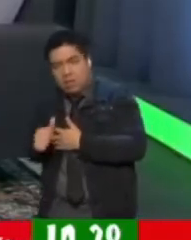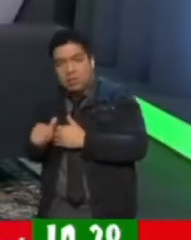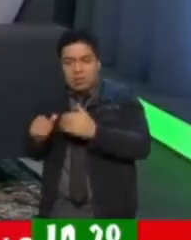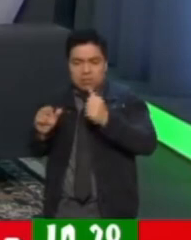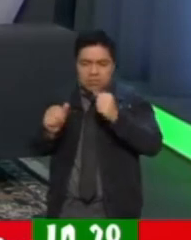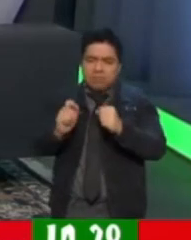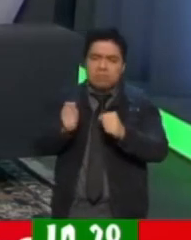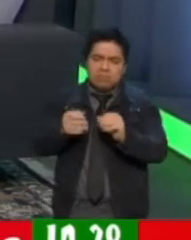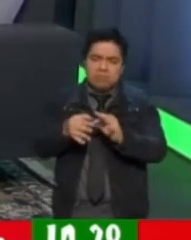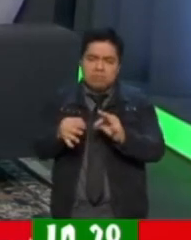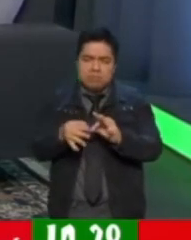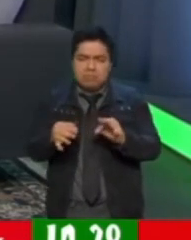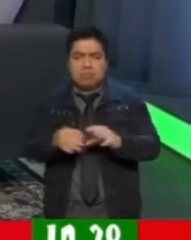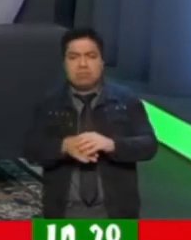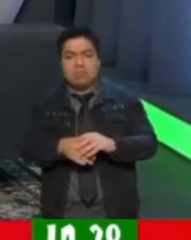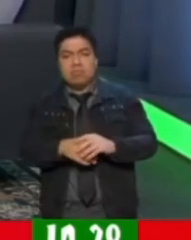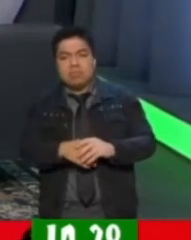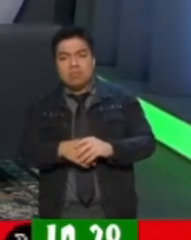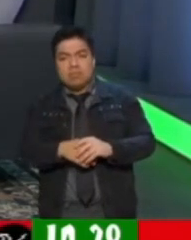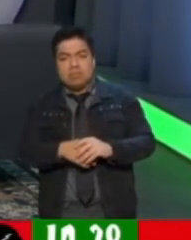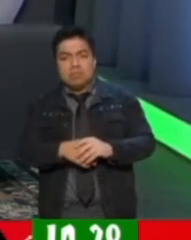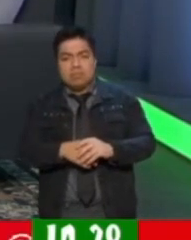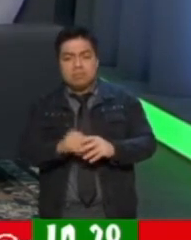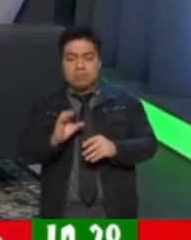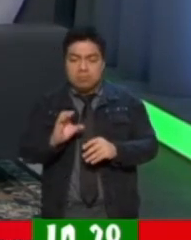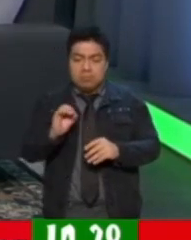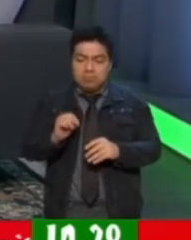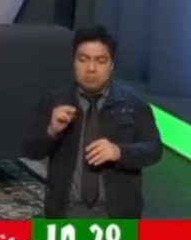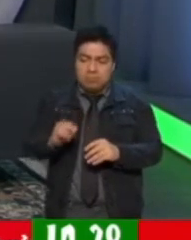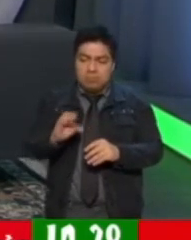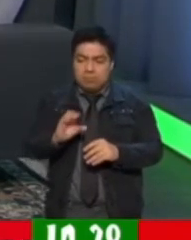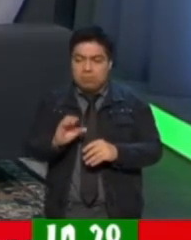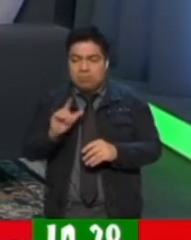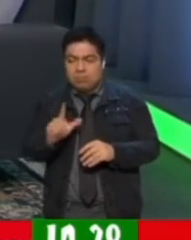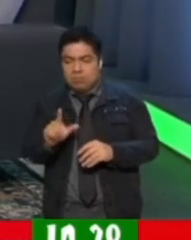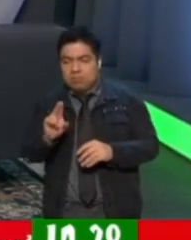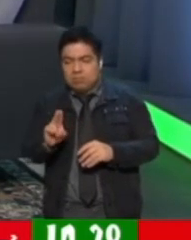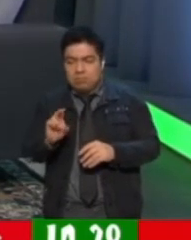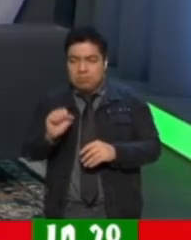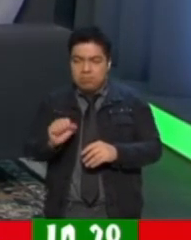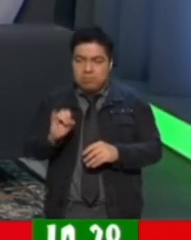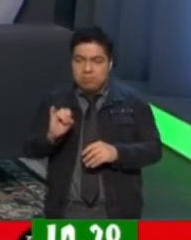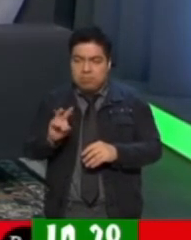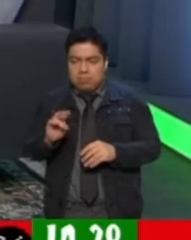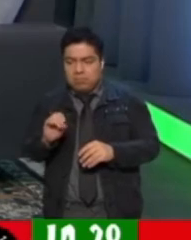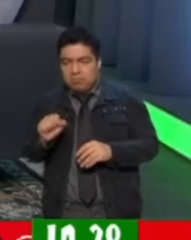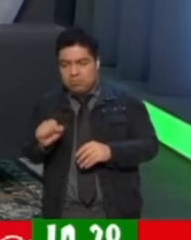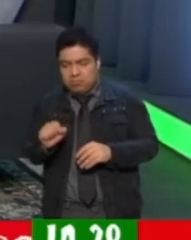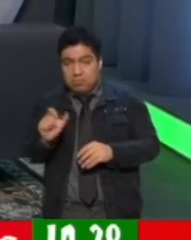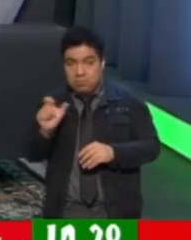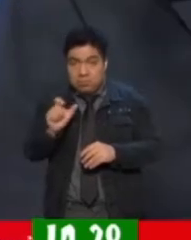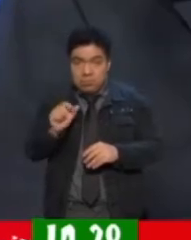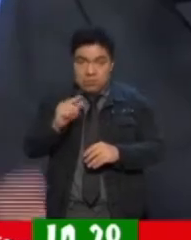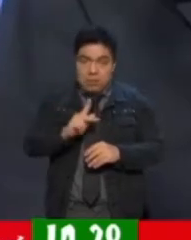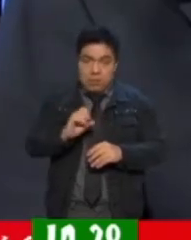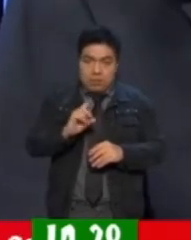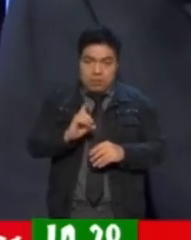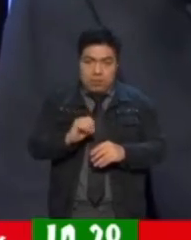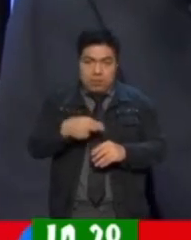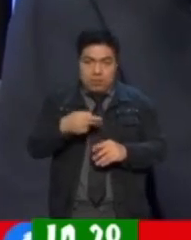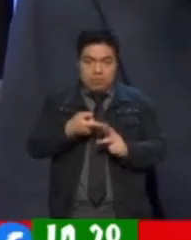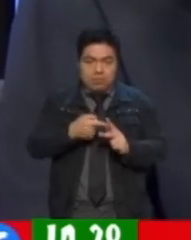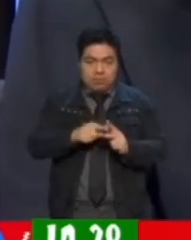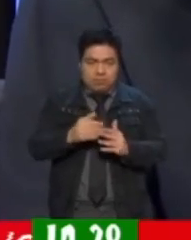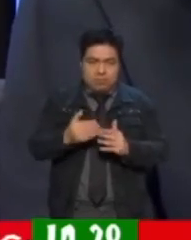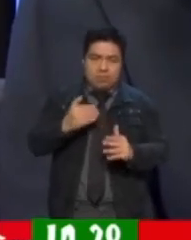esa, cuéntenos qué es. Sí, mira, los acuerdos conclusivos en sí no inició cuando se creó la Prodecon. Tenemos desde